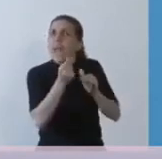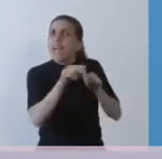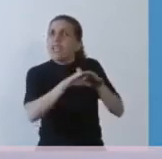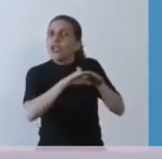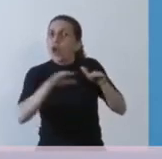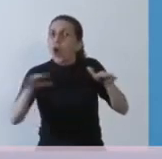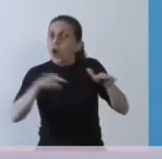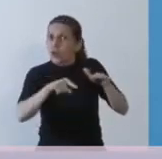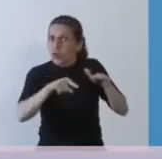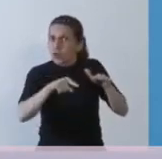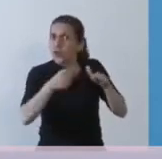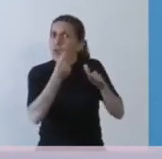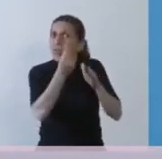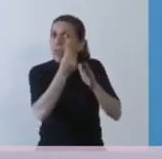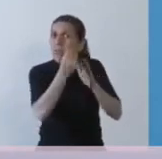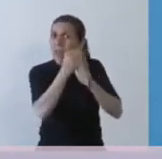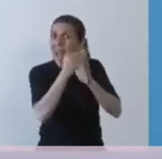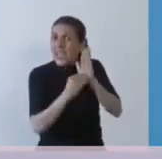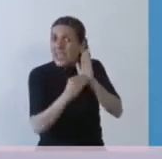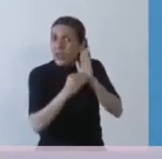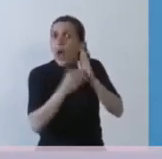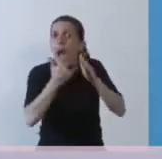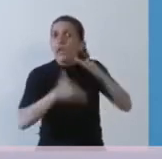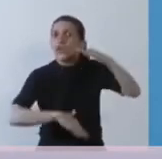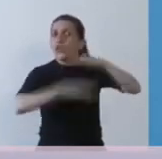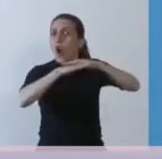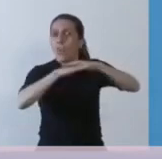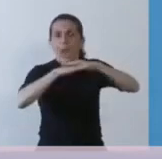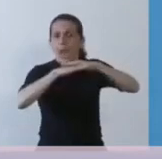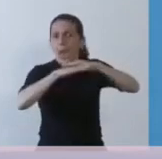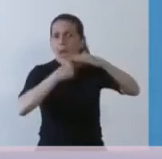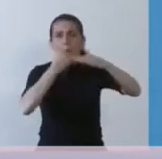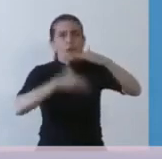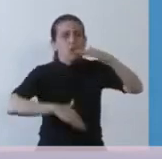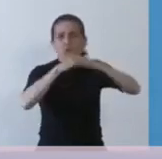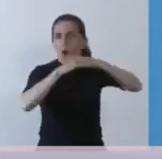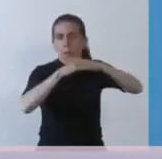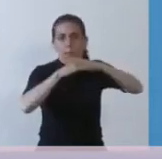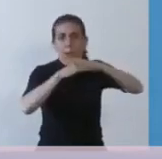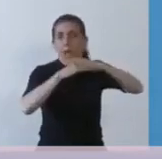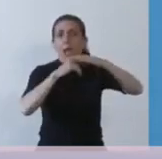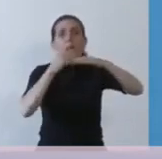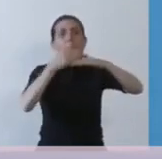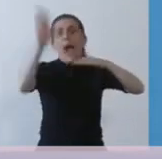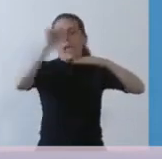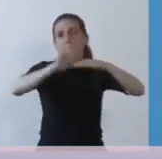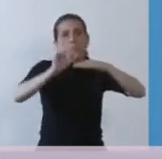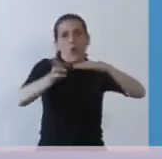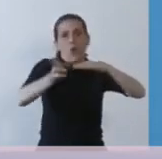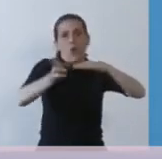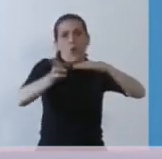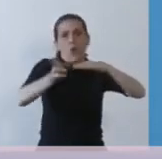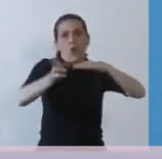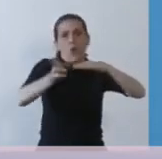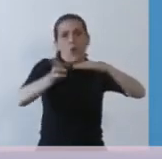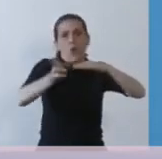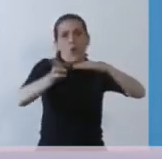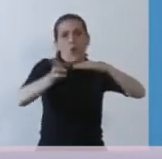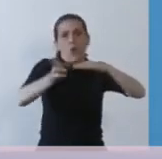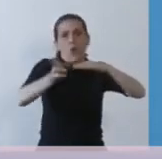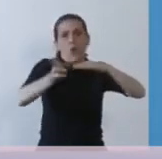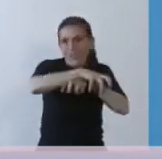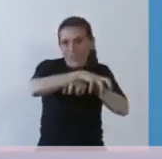establezca un conjunto de precios máximos a los cuales deberán comercializarse dentro del mercado interno el